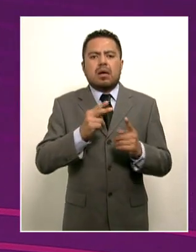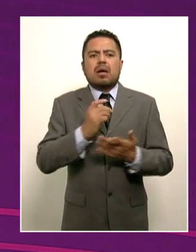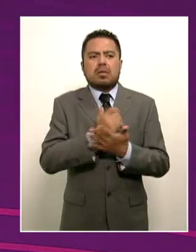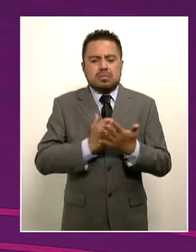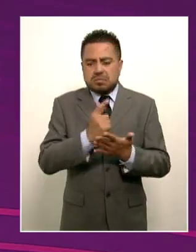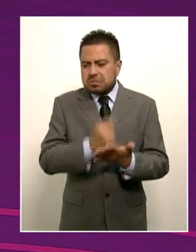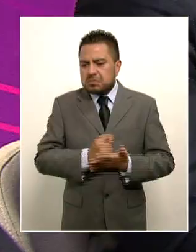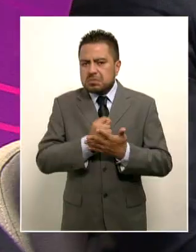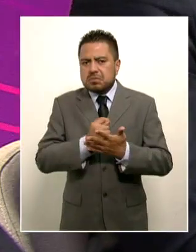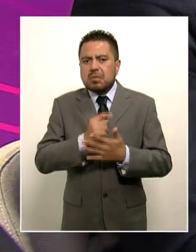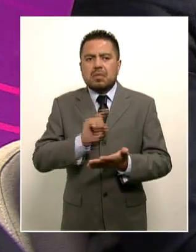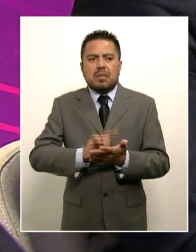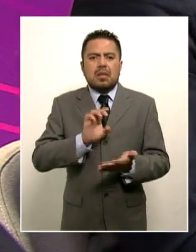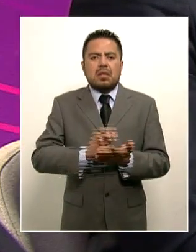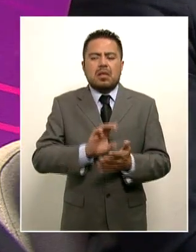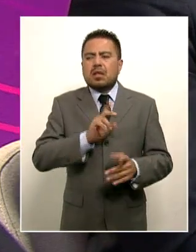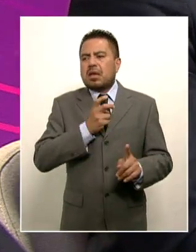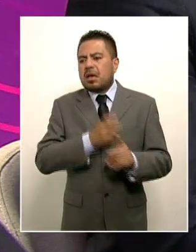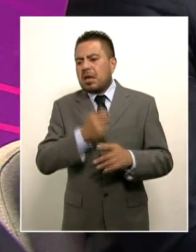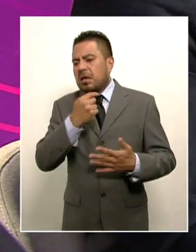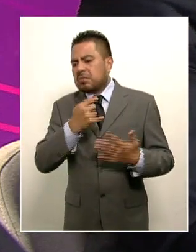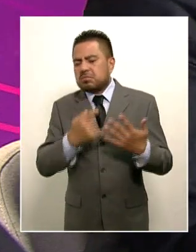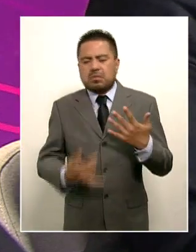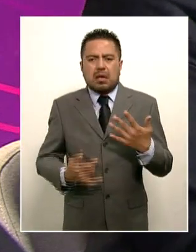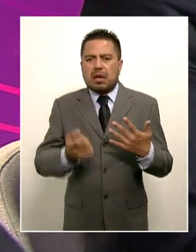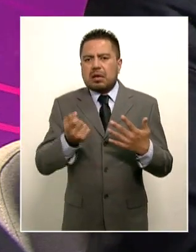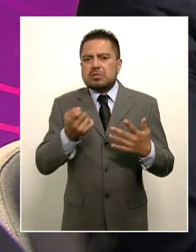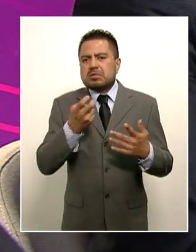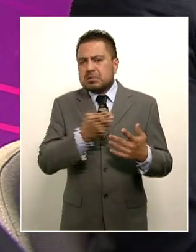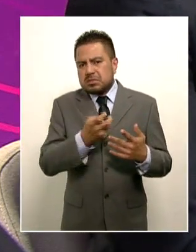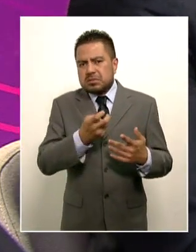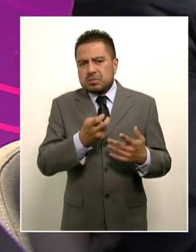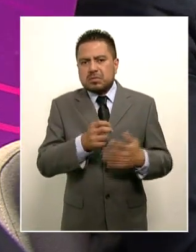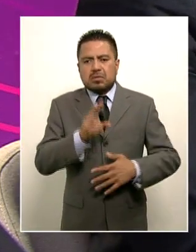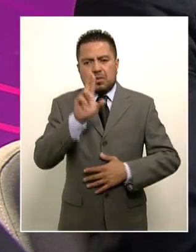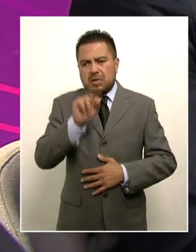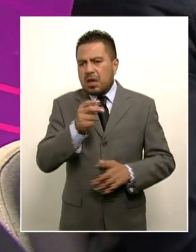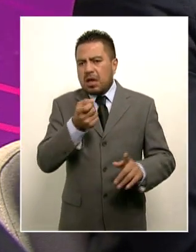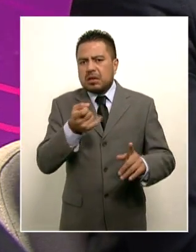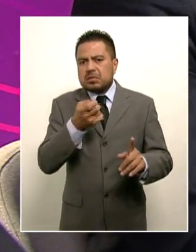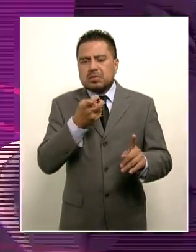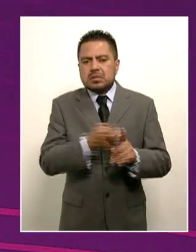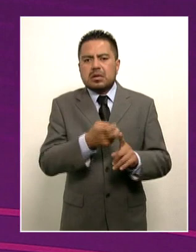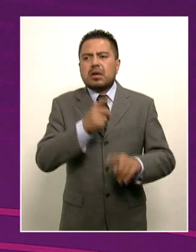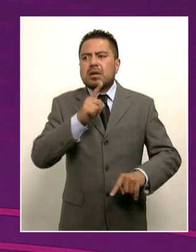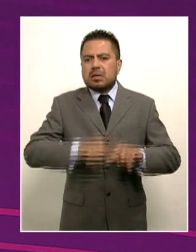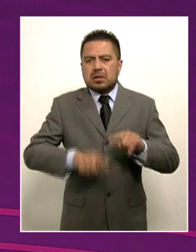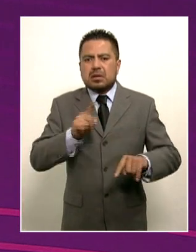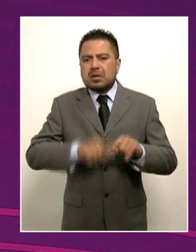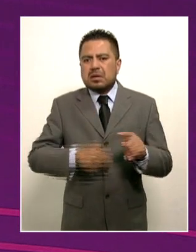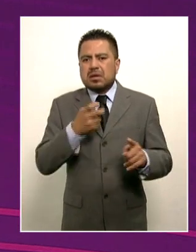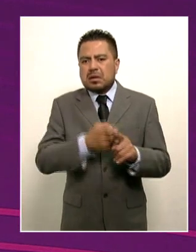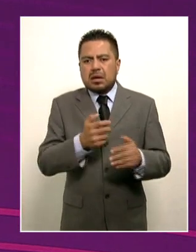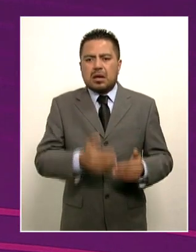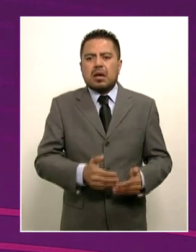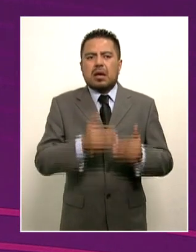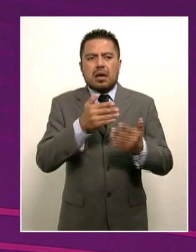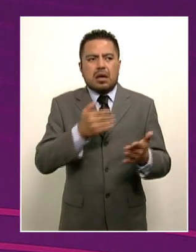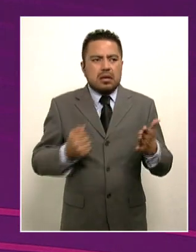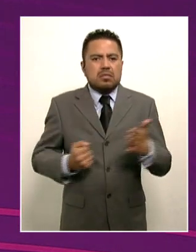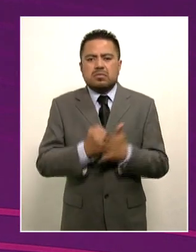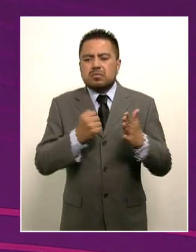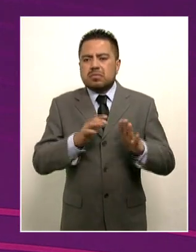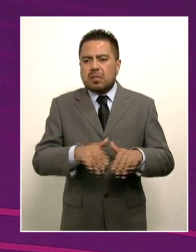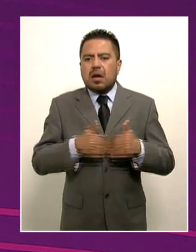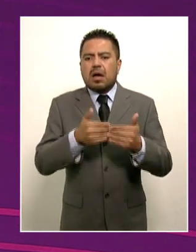la discapacidad de que no, es que esto va a ser así y no es así, ¿no? Entonces, creo que quitando esas barreras tanto internas y externas que